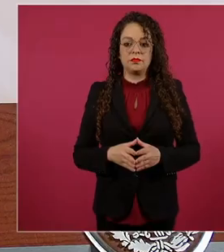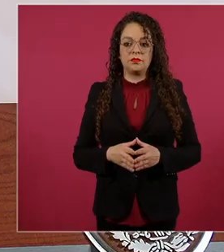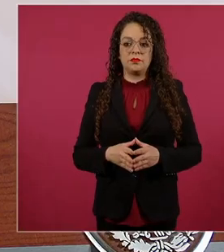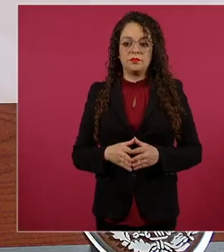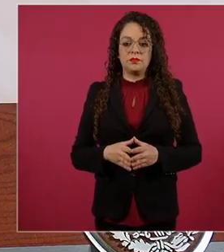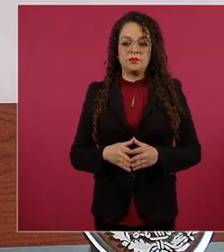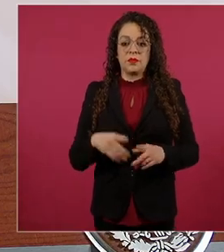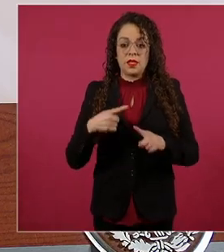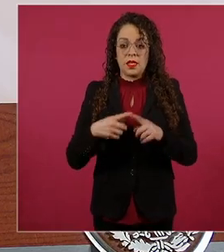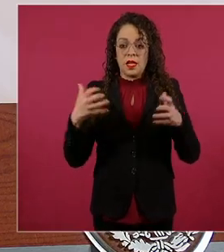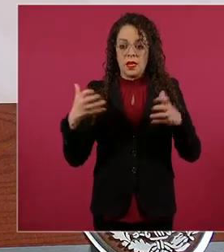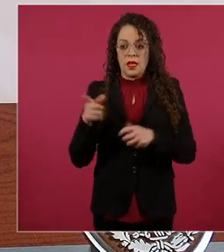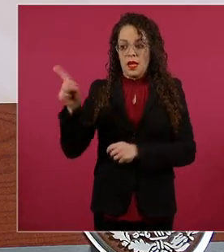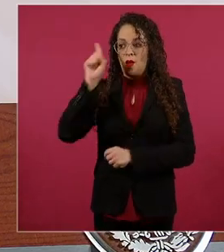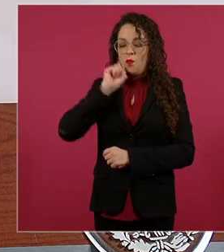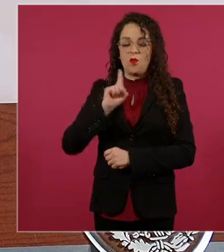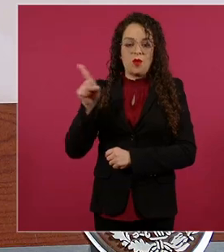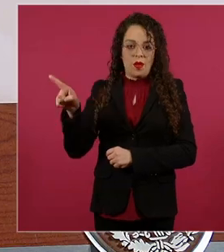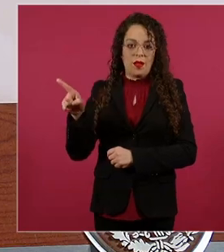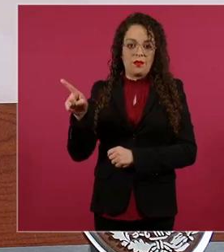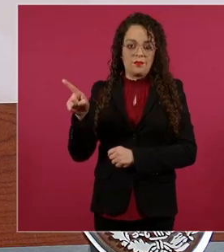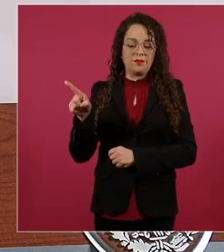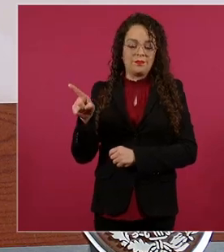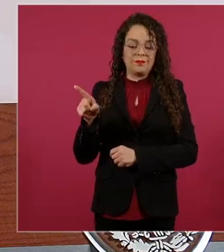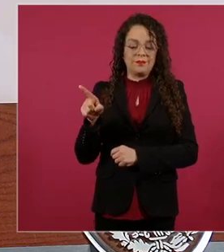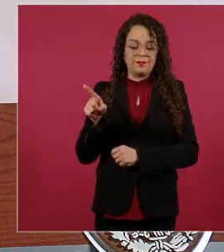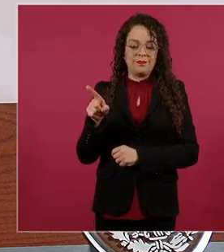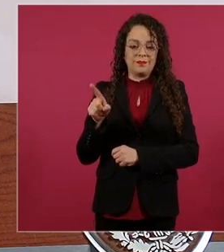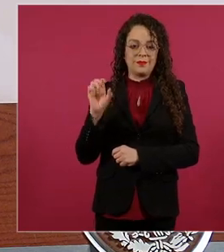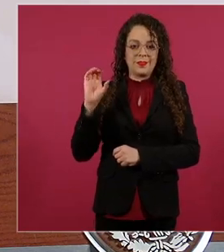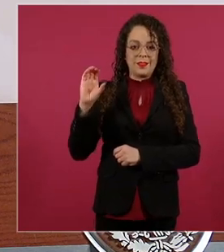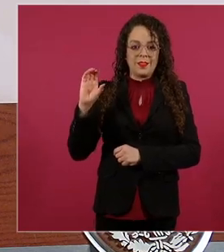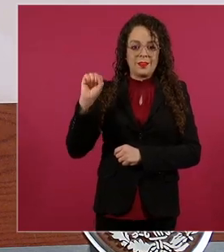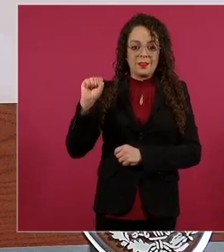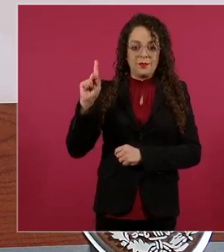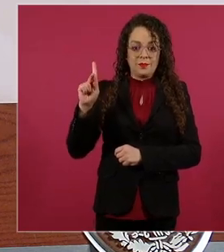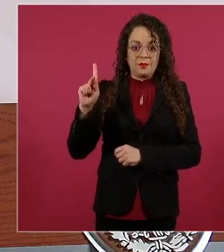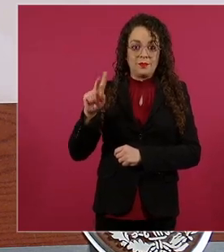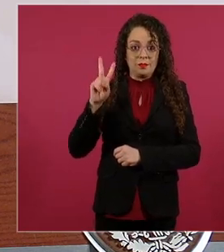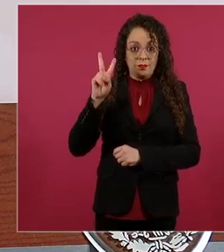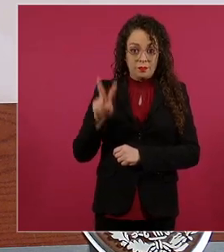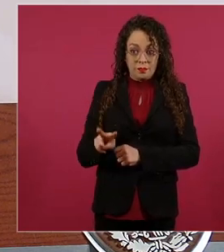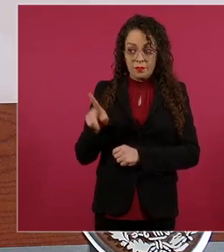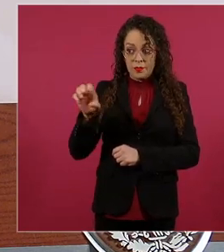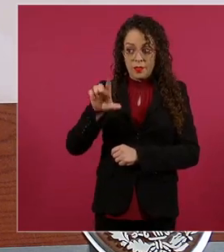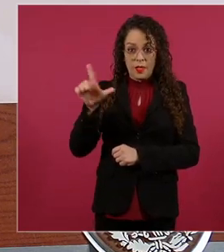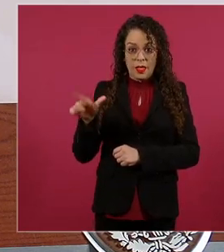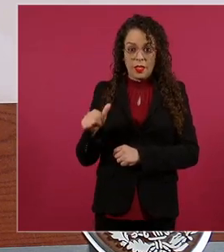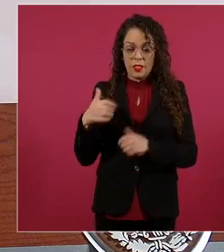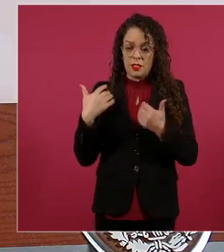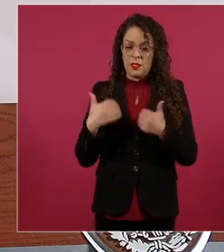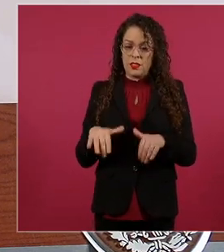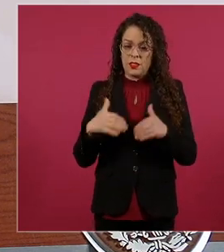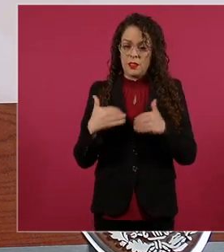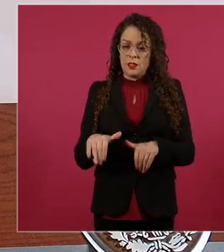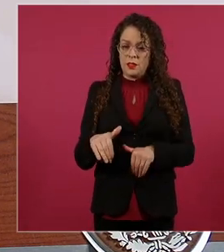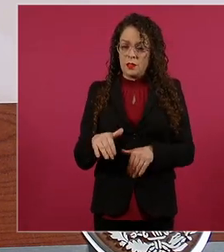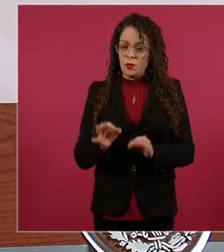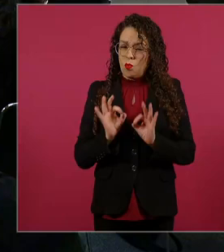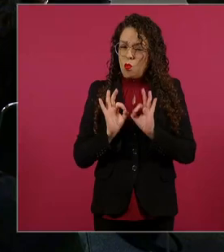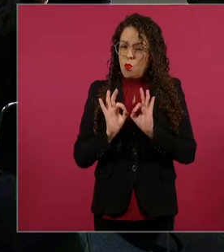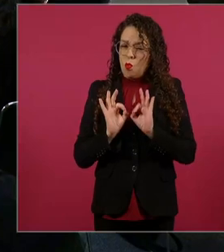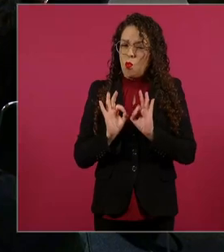Que va a seguir Sorprendiendo Porque es muy buena La presidenta electa